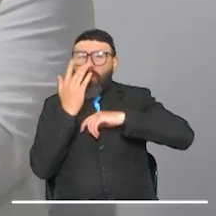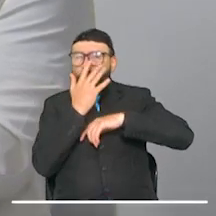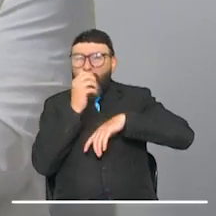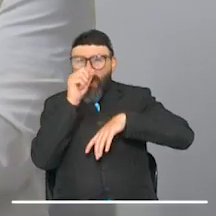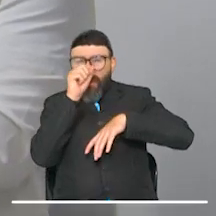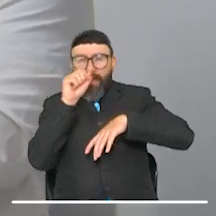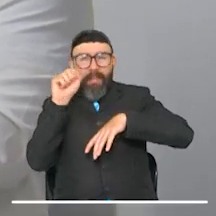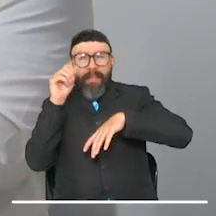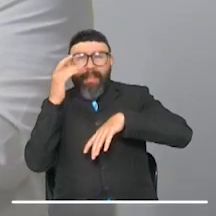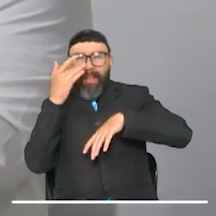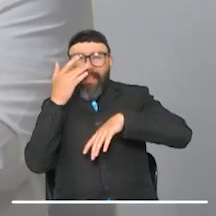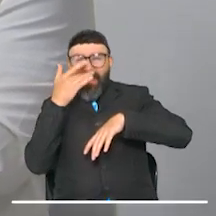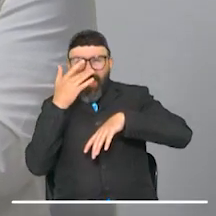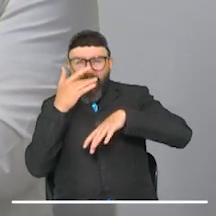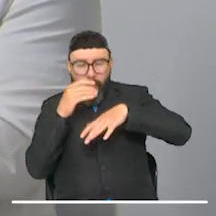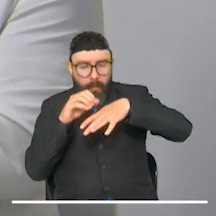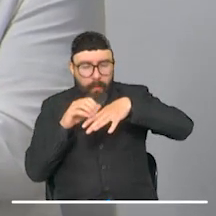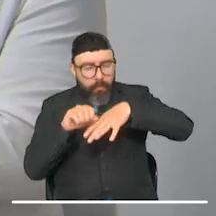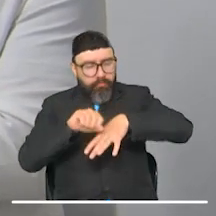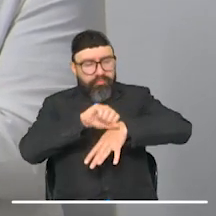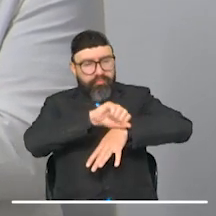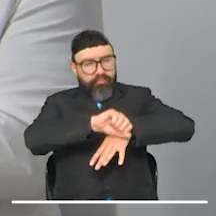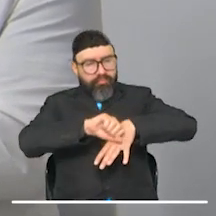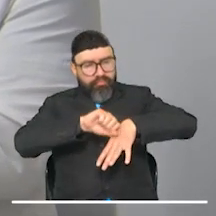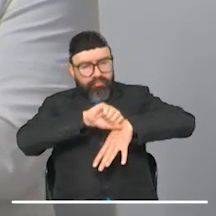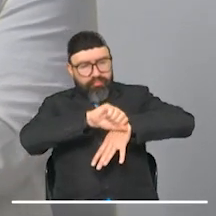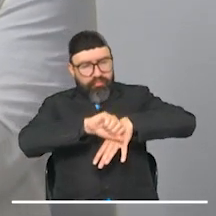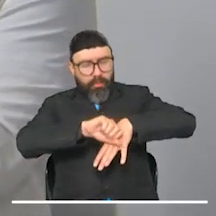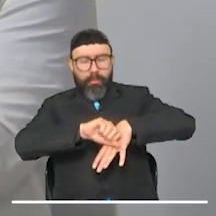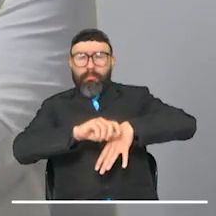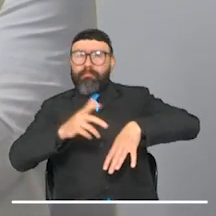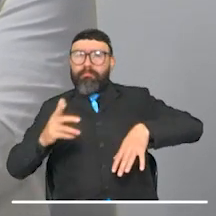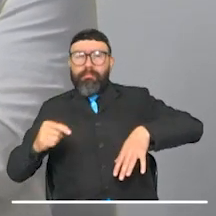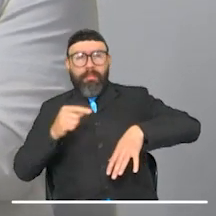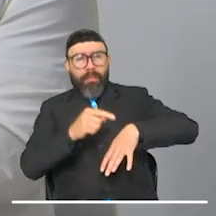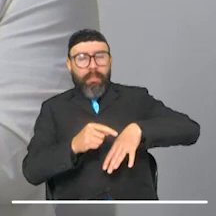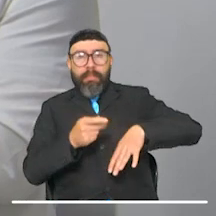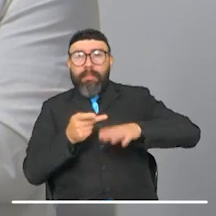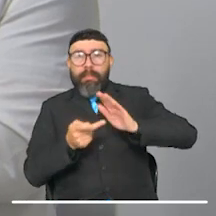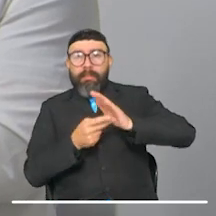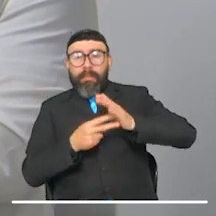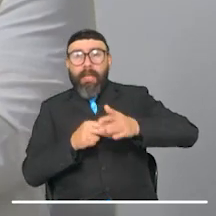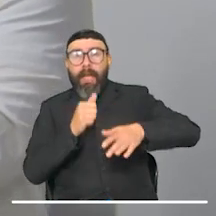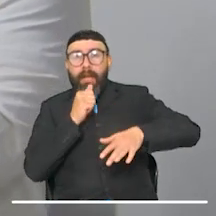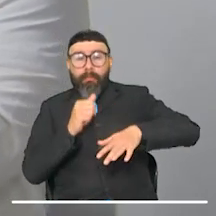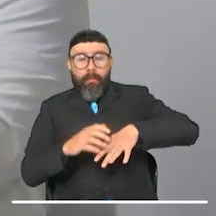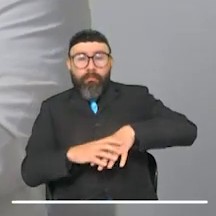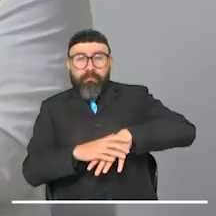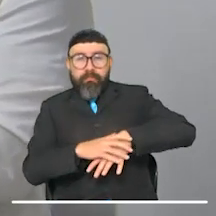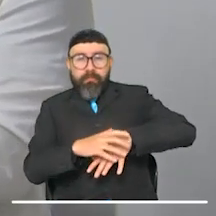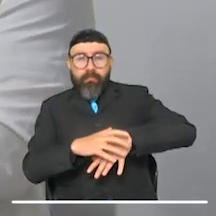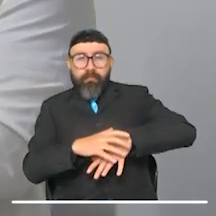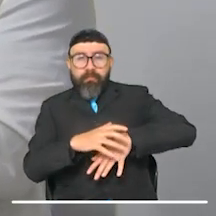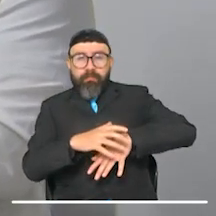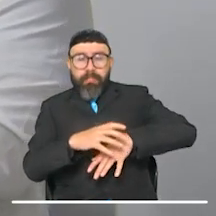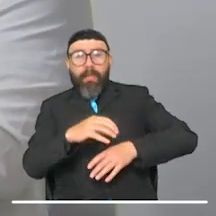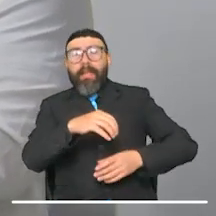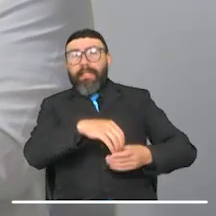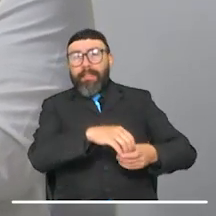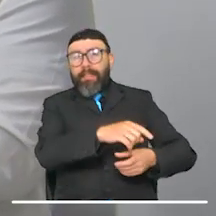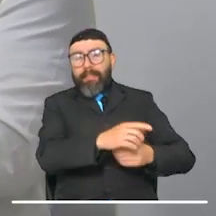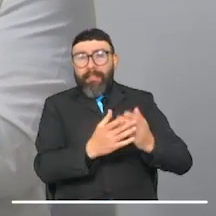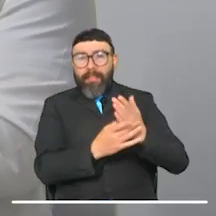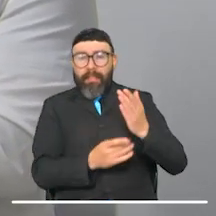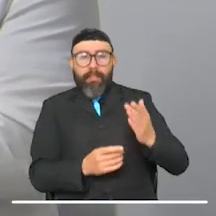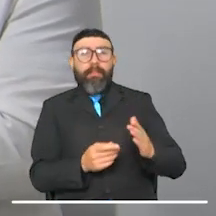se pone negro y eso nos habla a favor de que el líquido se está acumulando en el tejido celular en la grasa a lo que se conoce